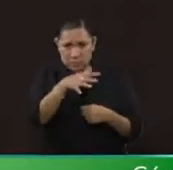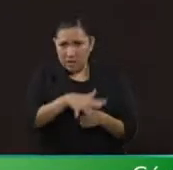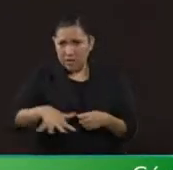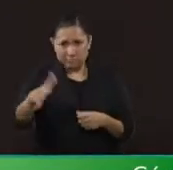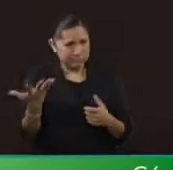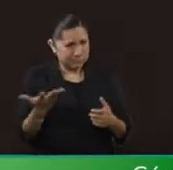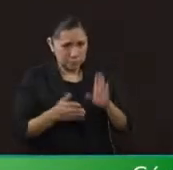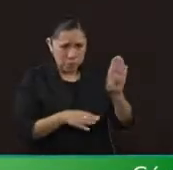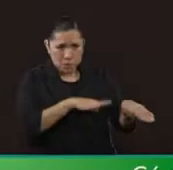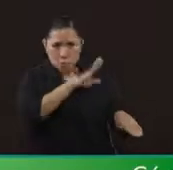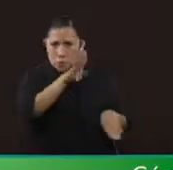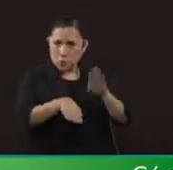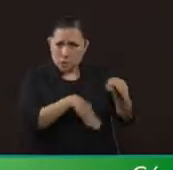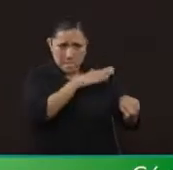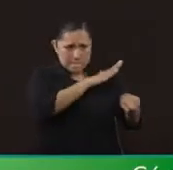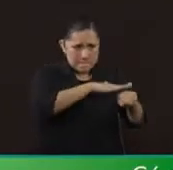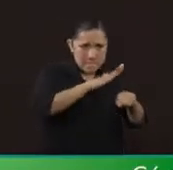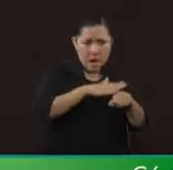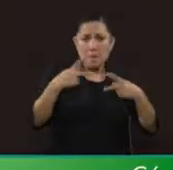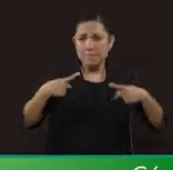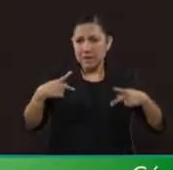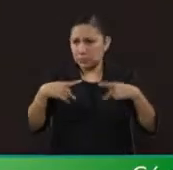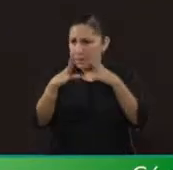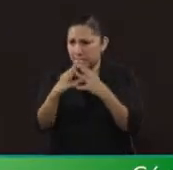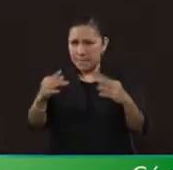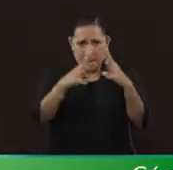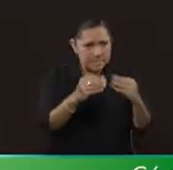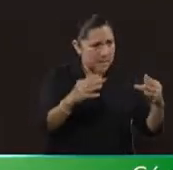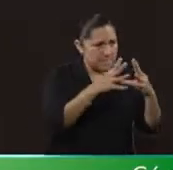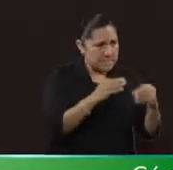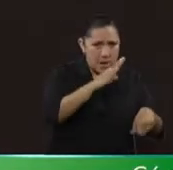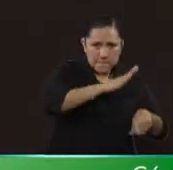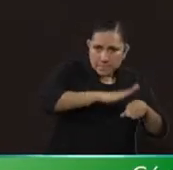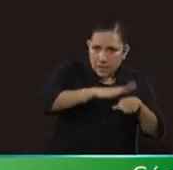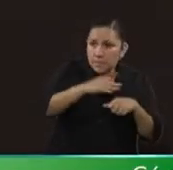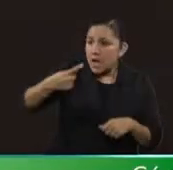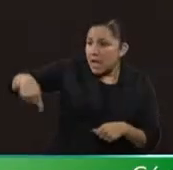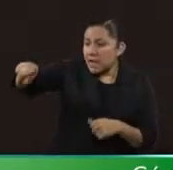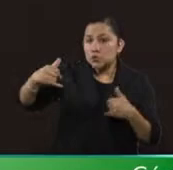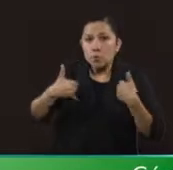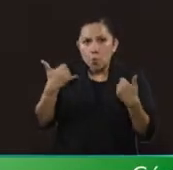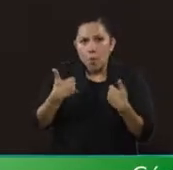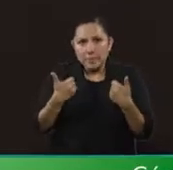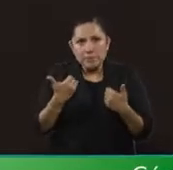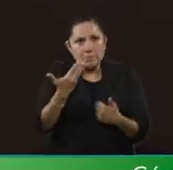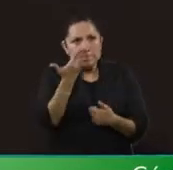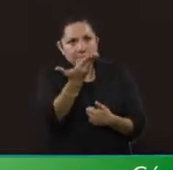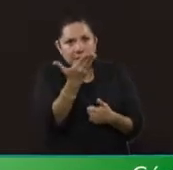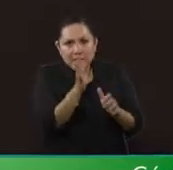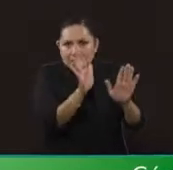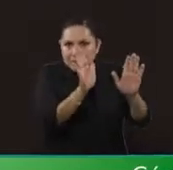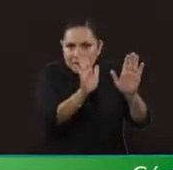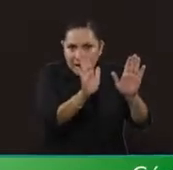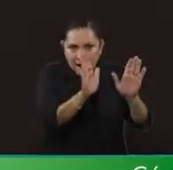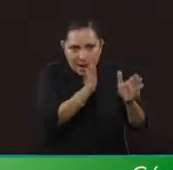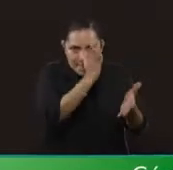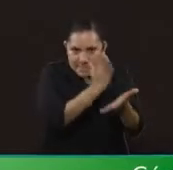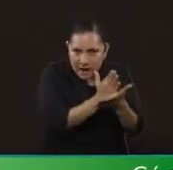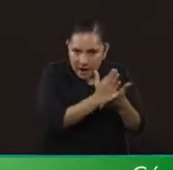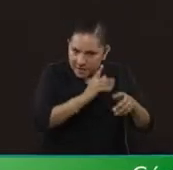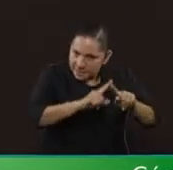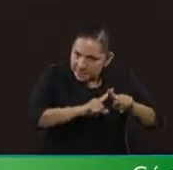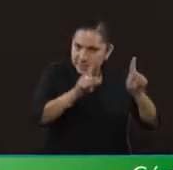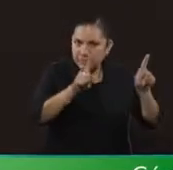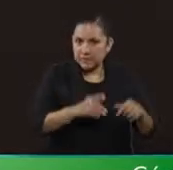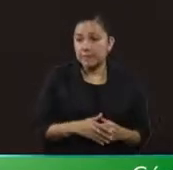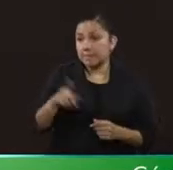familias destruidas y juventudes exigiéndoles que paren López Obrador prometió un cambio